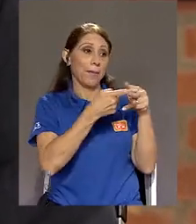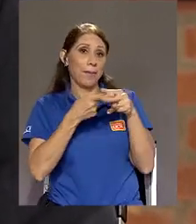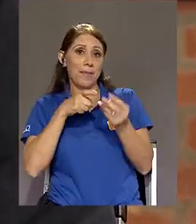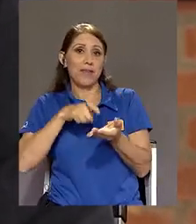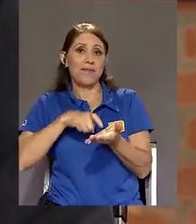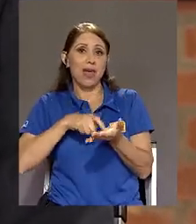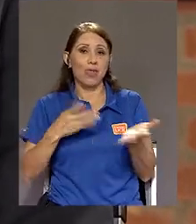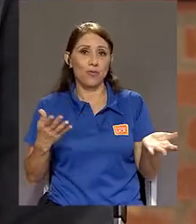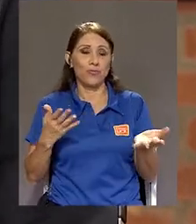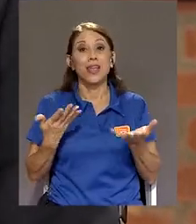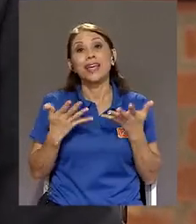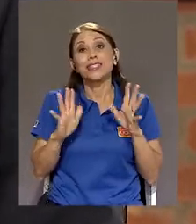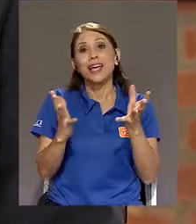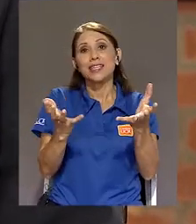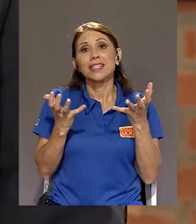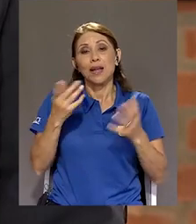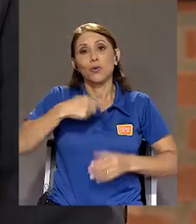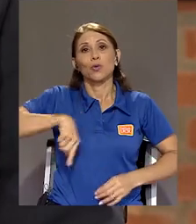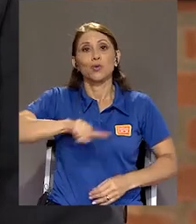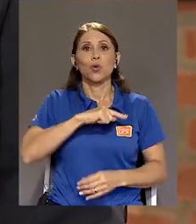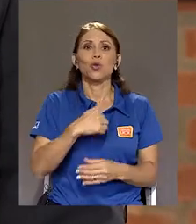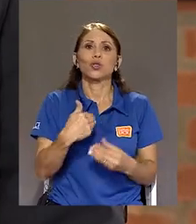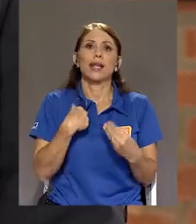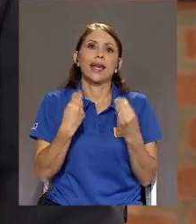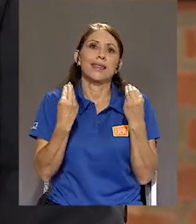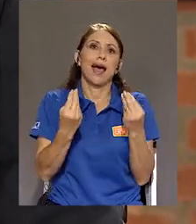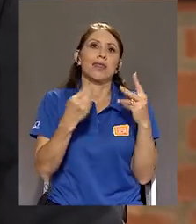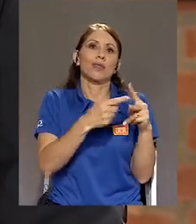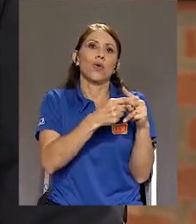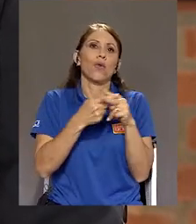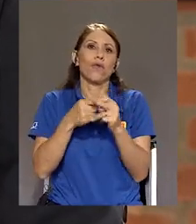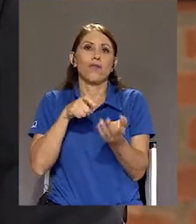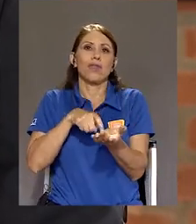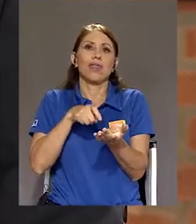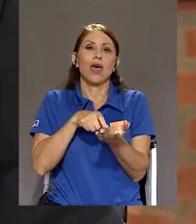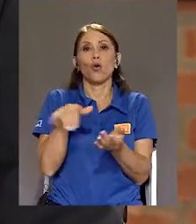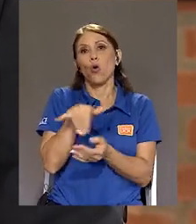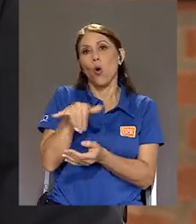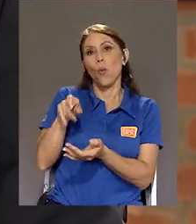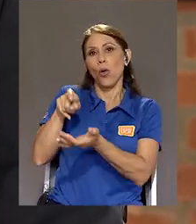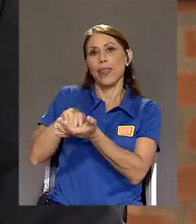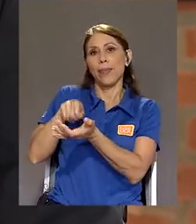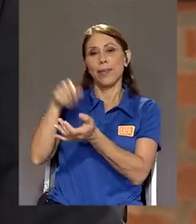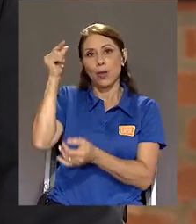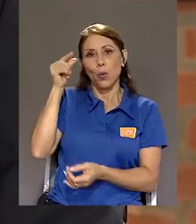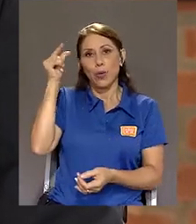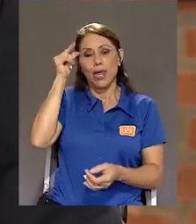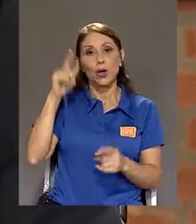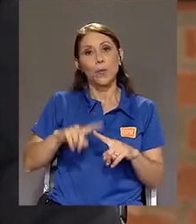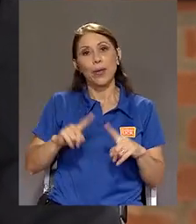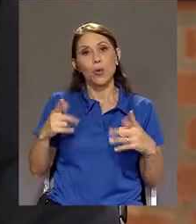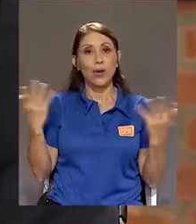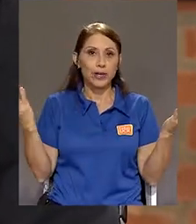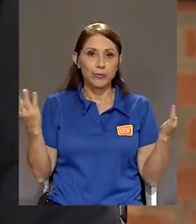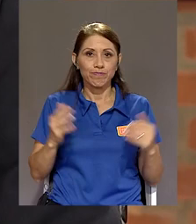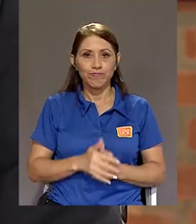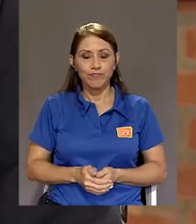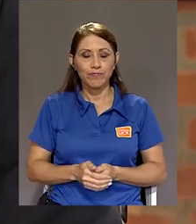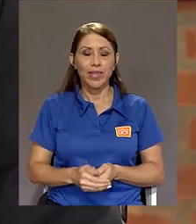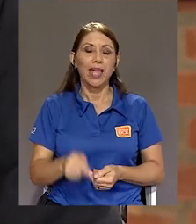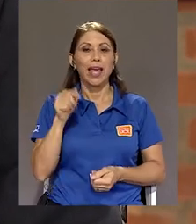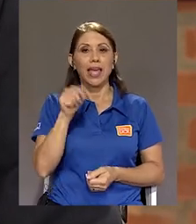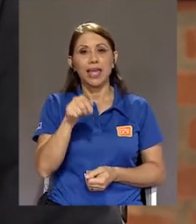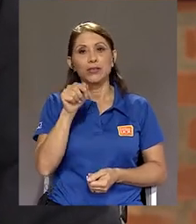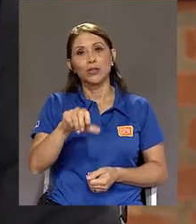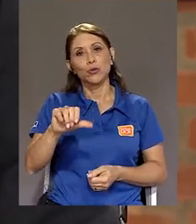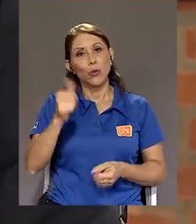ya quisiéramos los ciudadanos de este país poder tener tanto fiado como el gobierno, pero bueno, ese